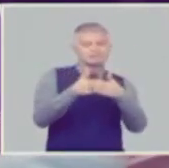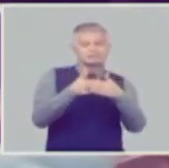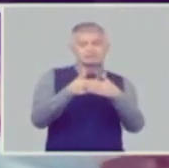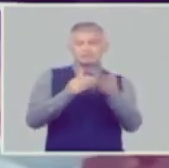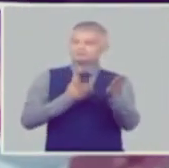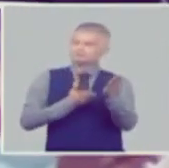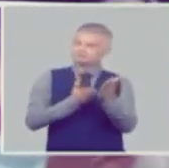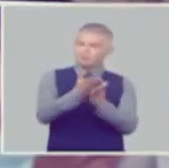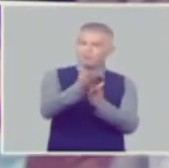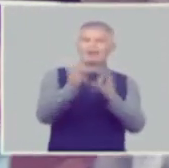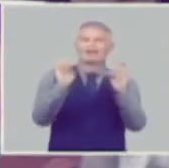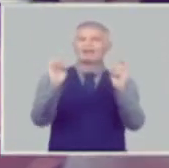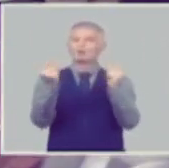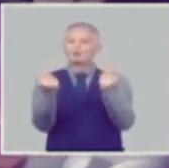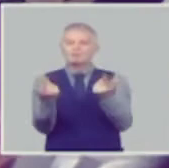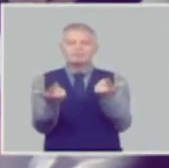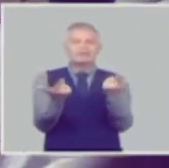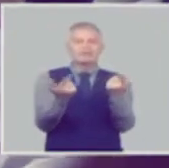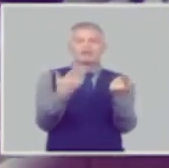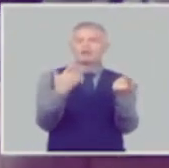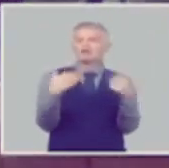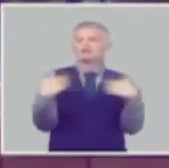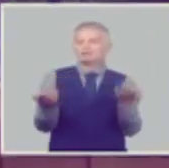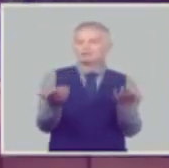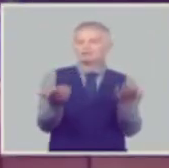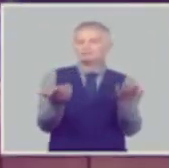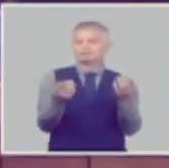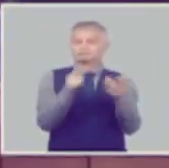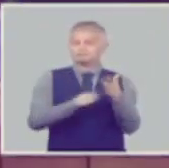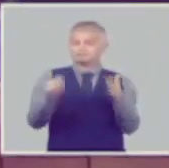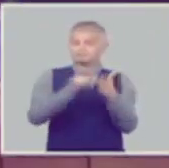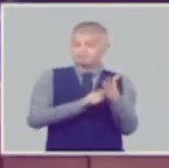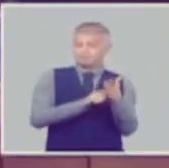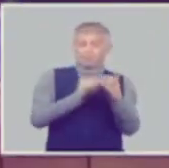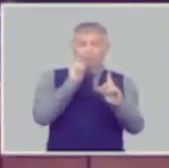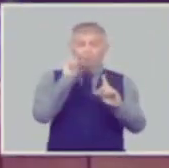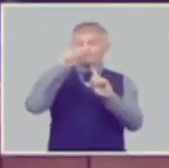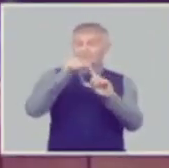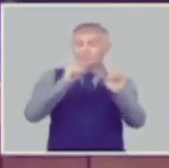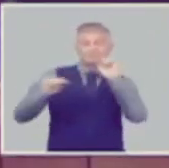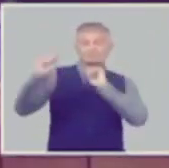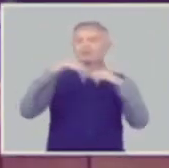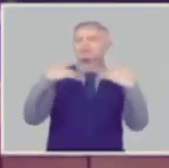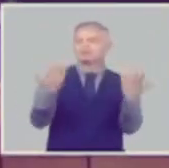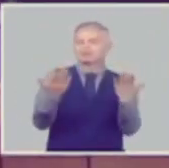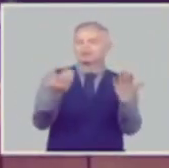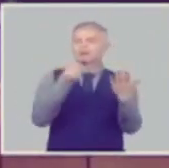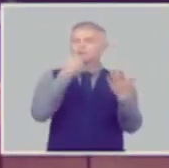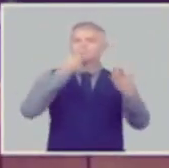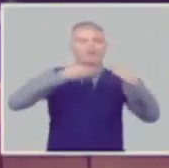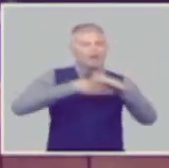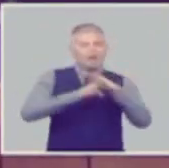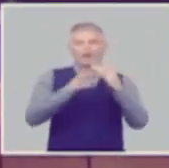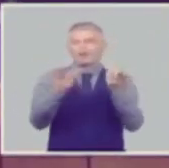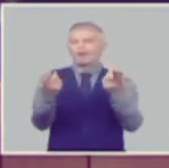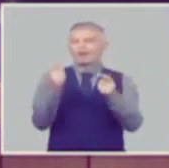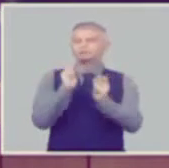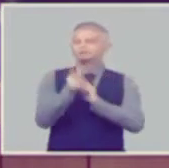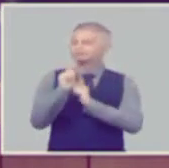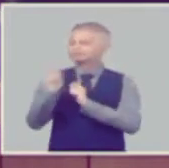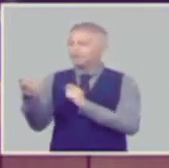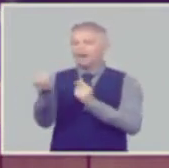la economía se ha diseñado bajo el principio de asegurar como objetivos esenciales el acceso a los alimentos,